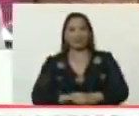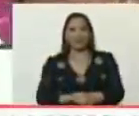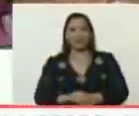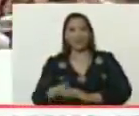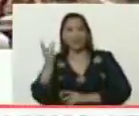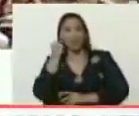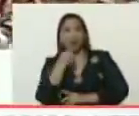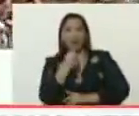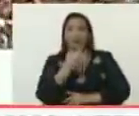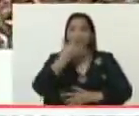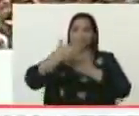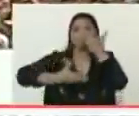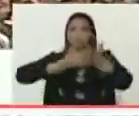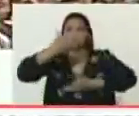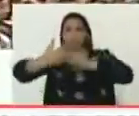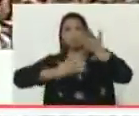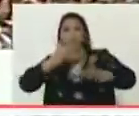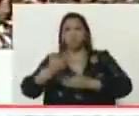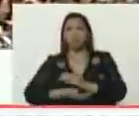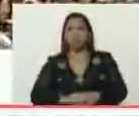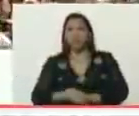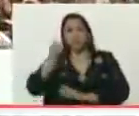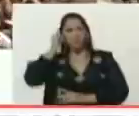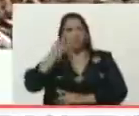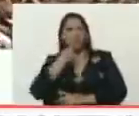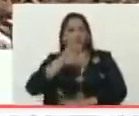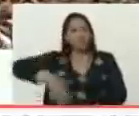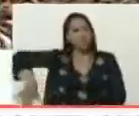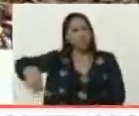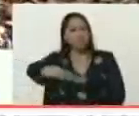¿Las mujeres dicen? ¿Yaracuy dice?